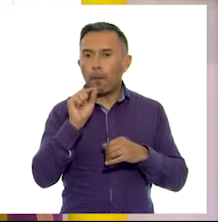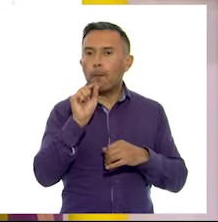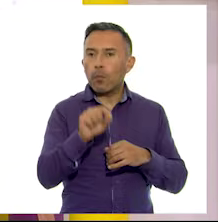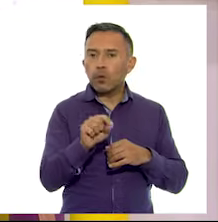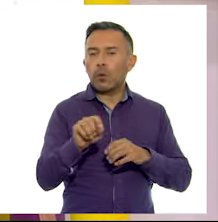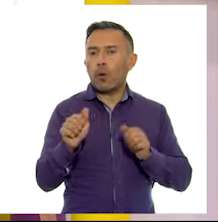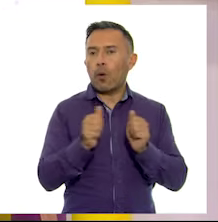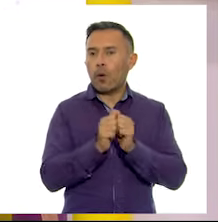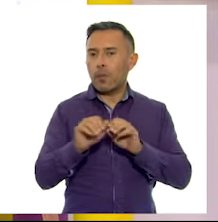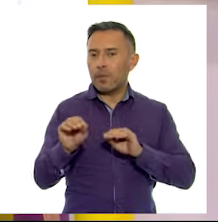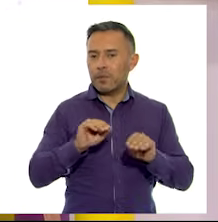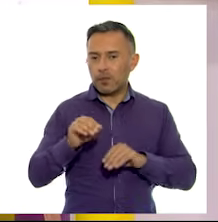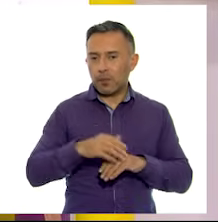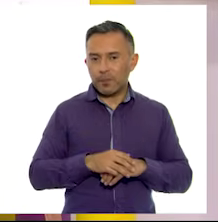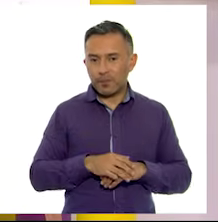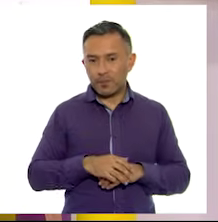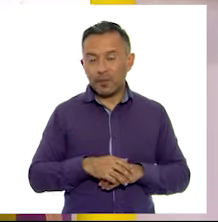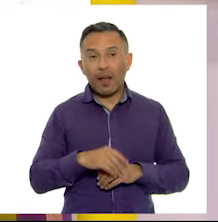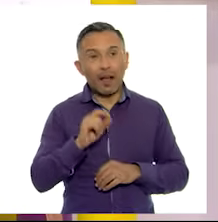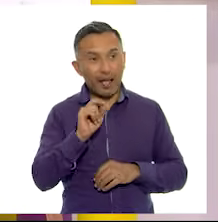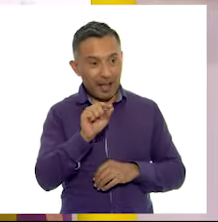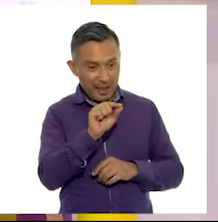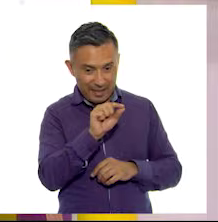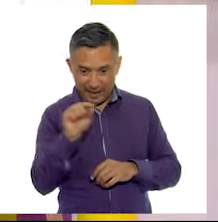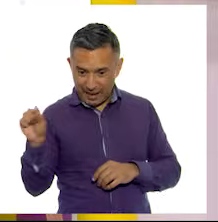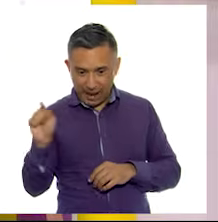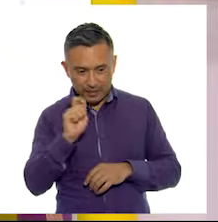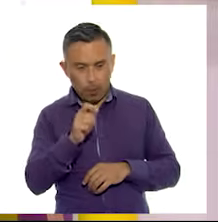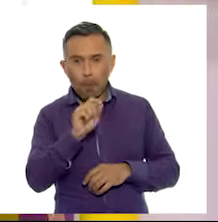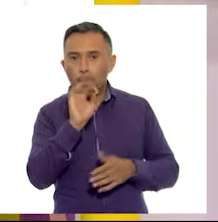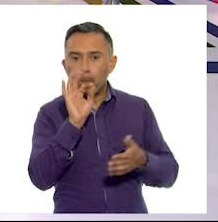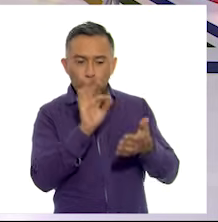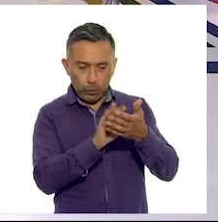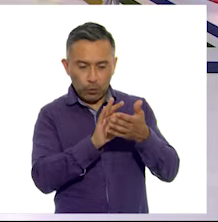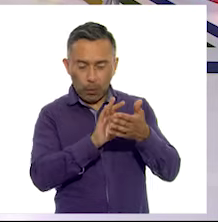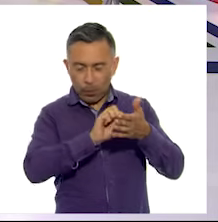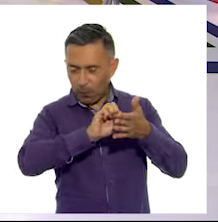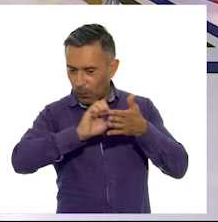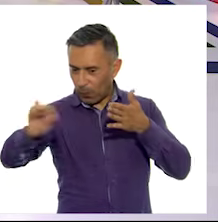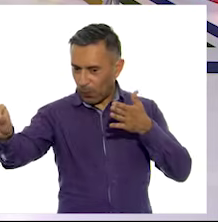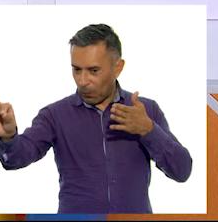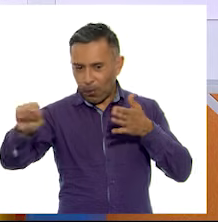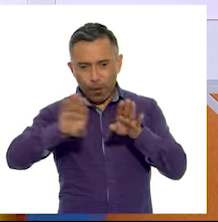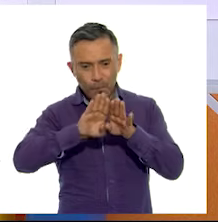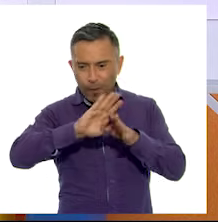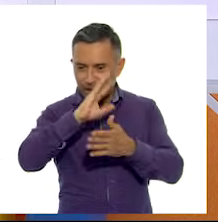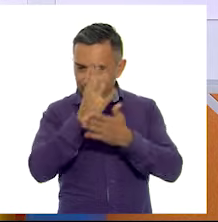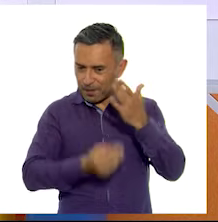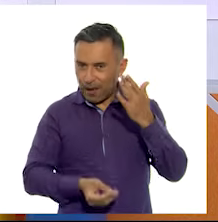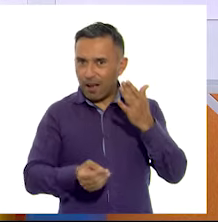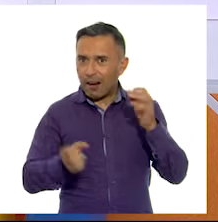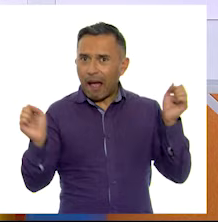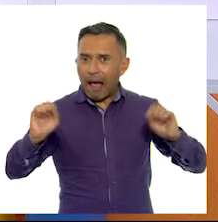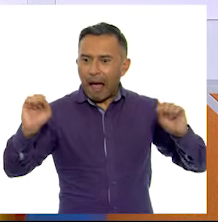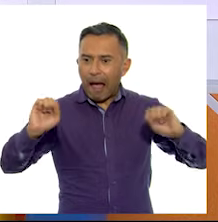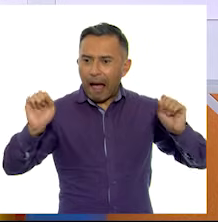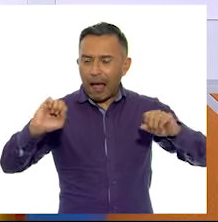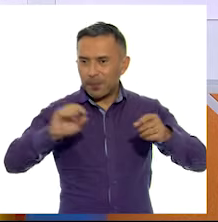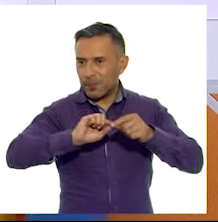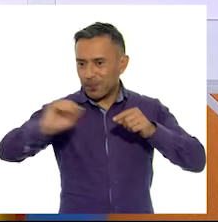una línea es un punto que se echa a correr, se resbaló. Justo. Y entonces puede hacer, el punto